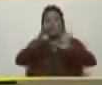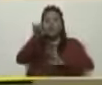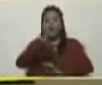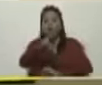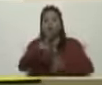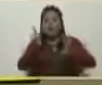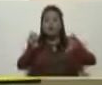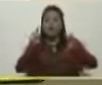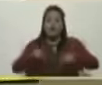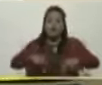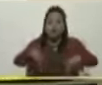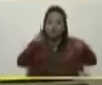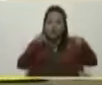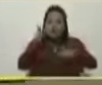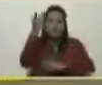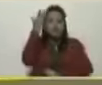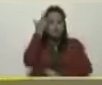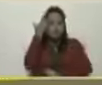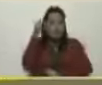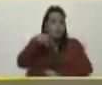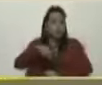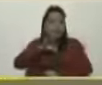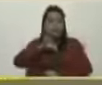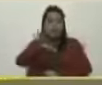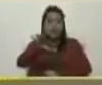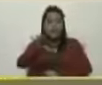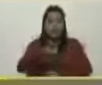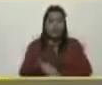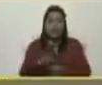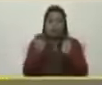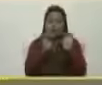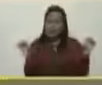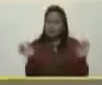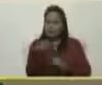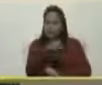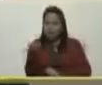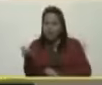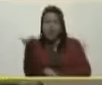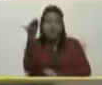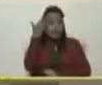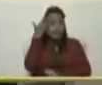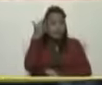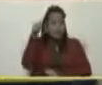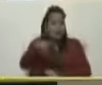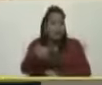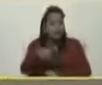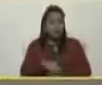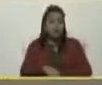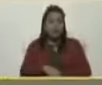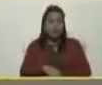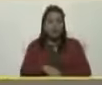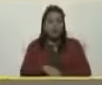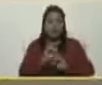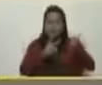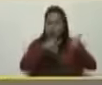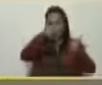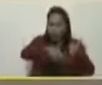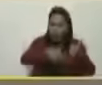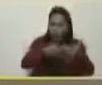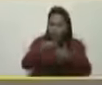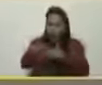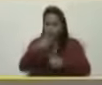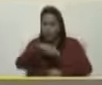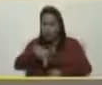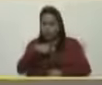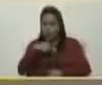nuevas oportunidades. Que sepan que se van a encontrar un país con una educación de primera. Que sepan que a partir de este momento nosotros, con el Gallo